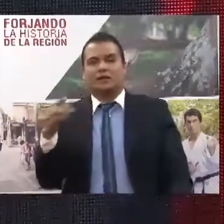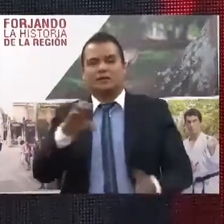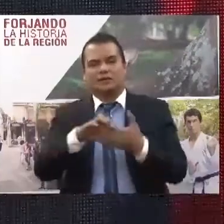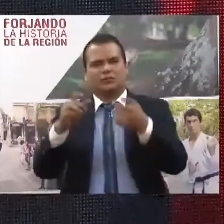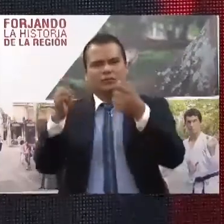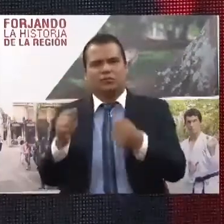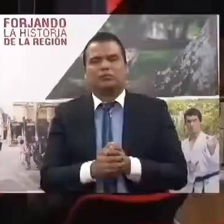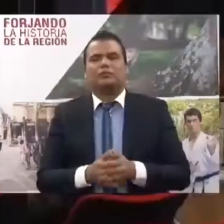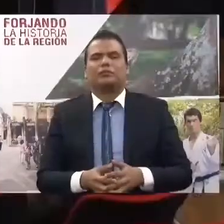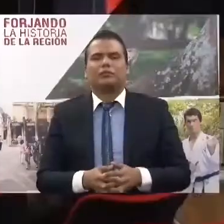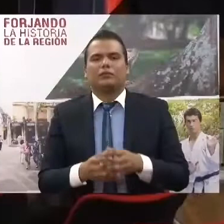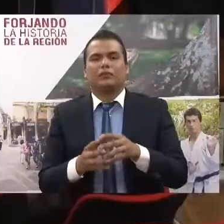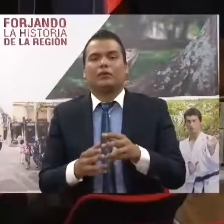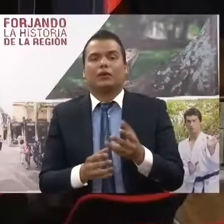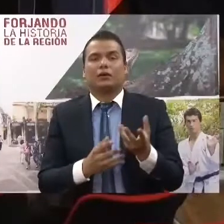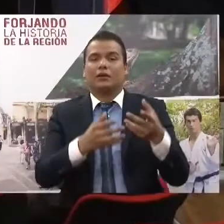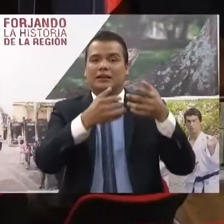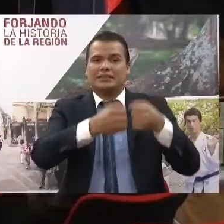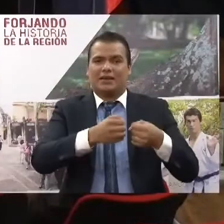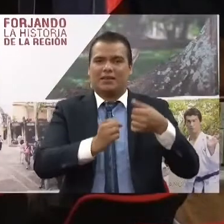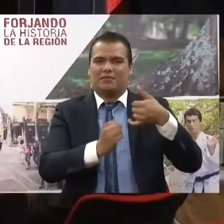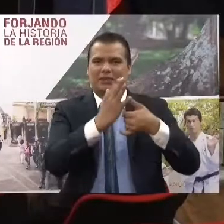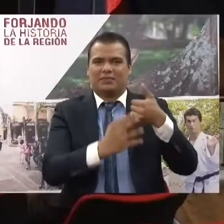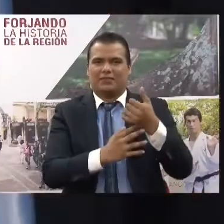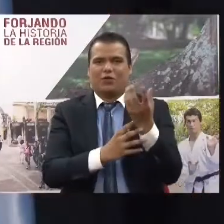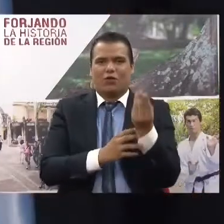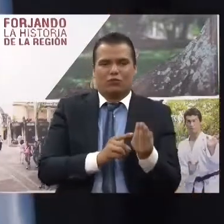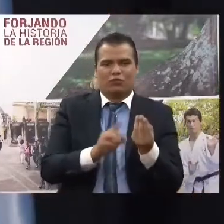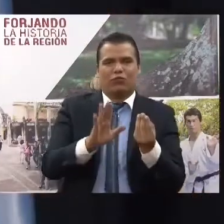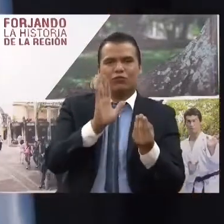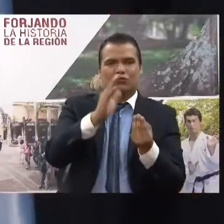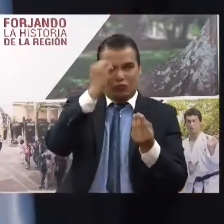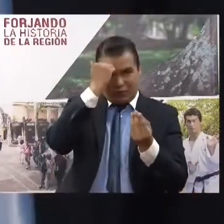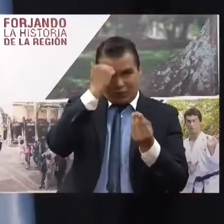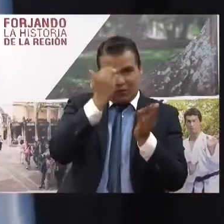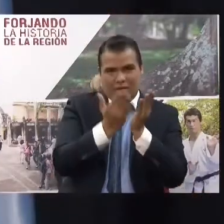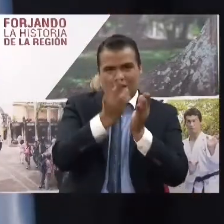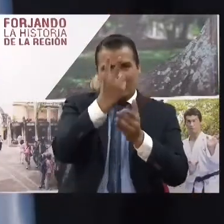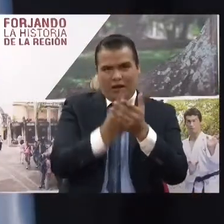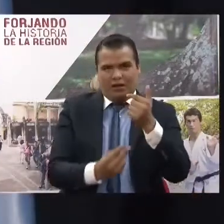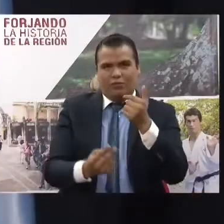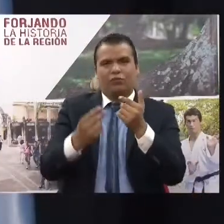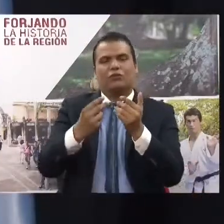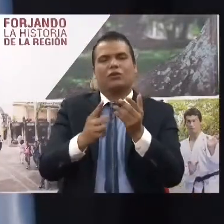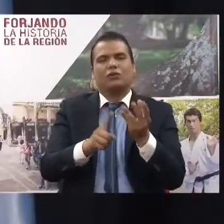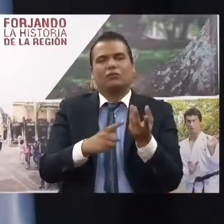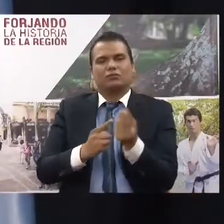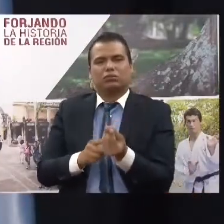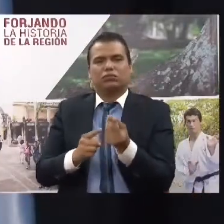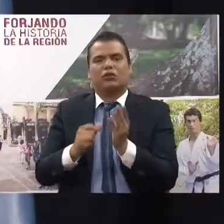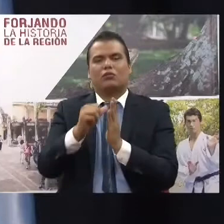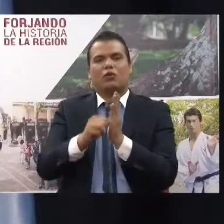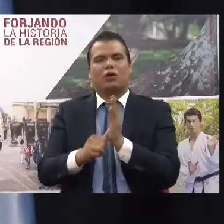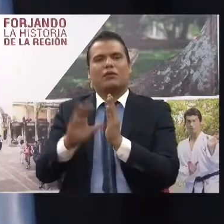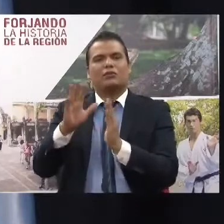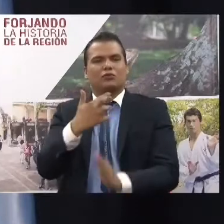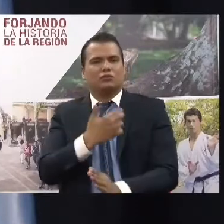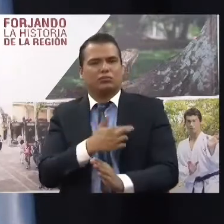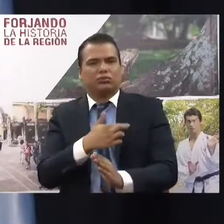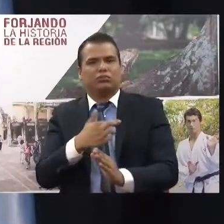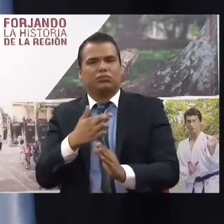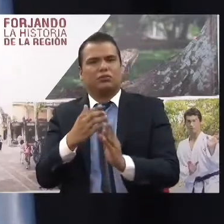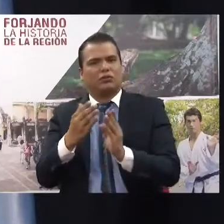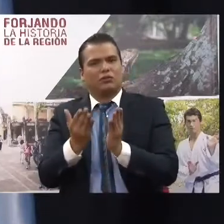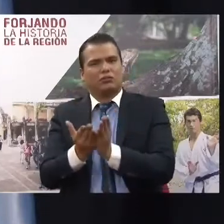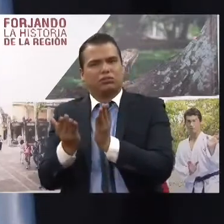4.47. Sede Pacífico, del Instituto de Educación y Pedagogía, de la Licenciatura en Educación Básica con énfasis en Ciencias